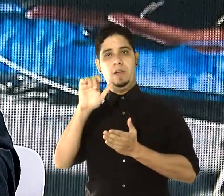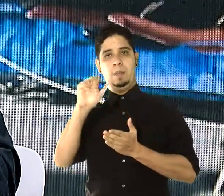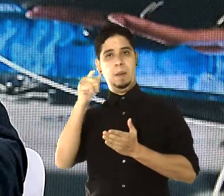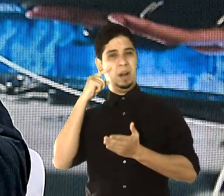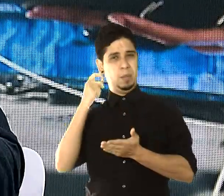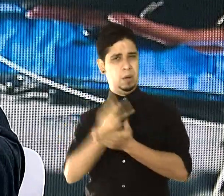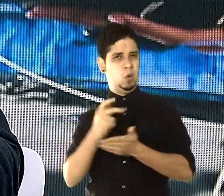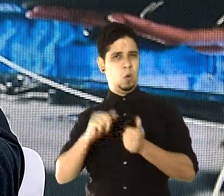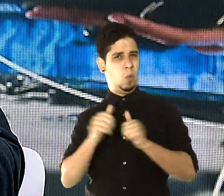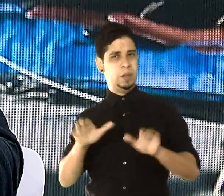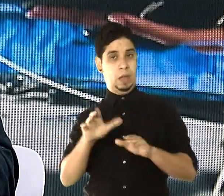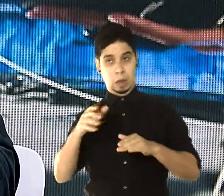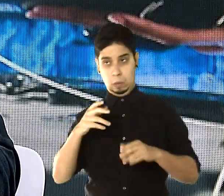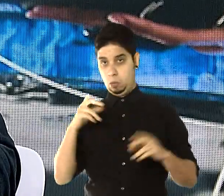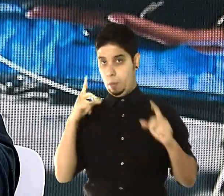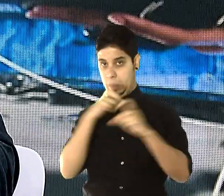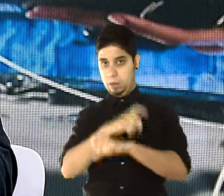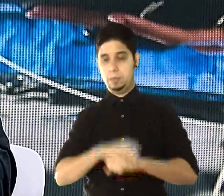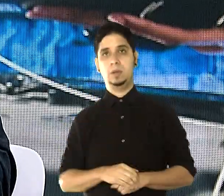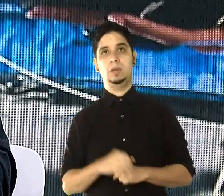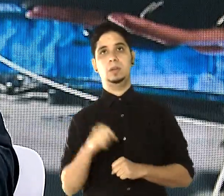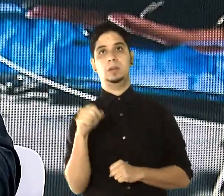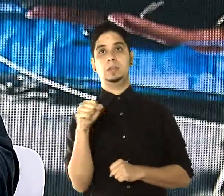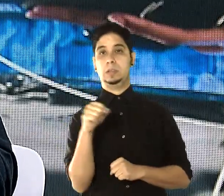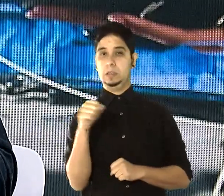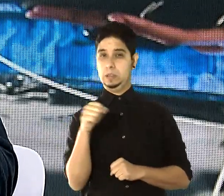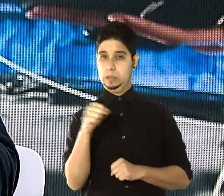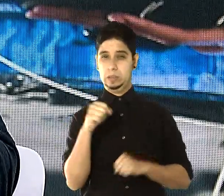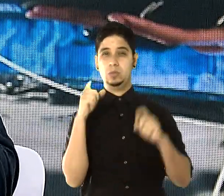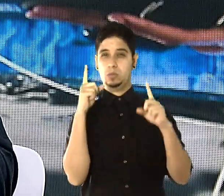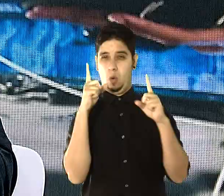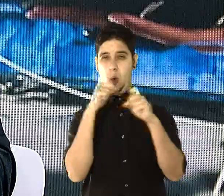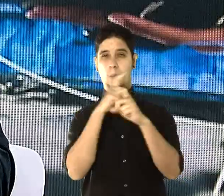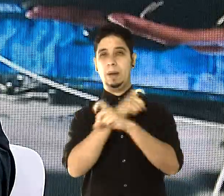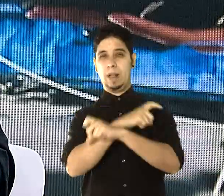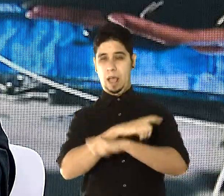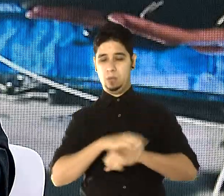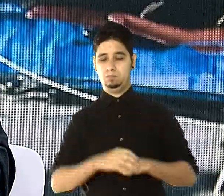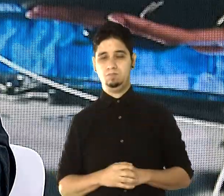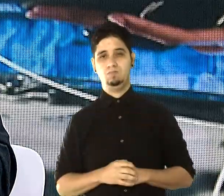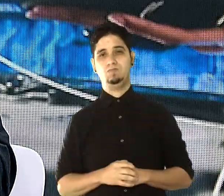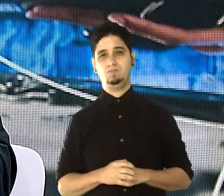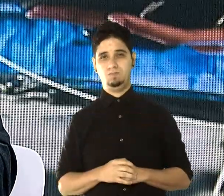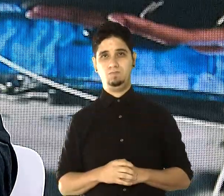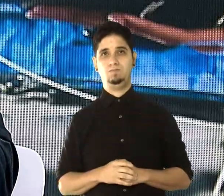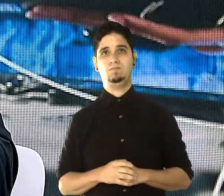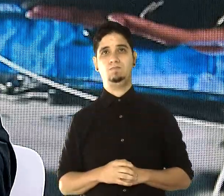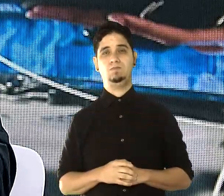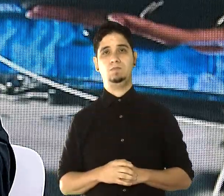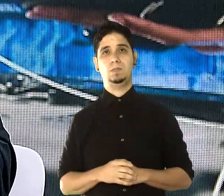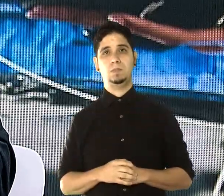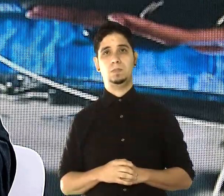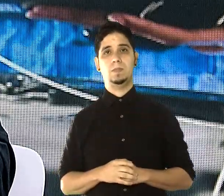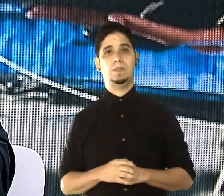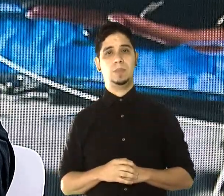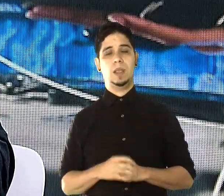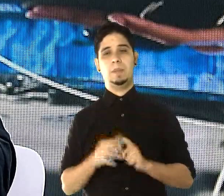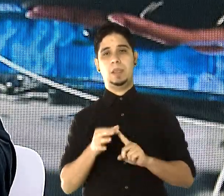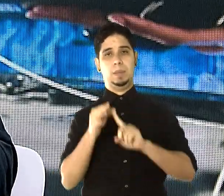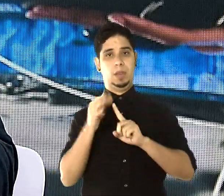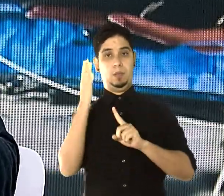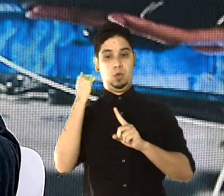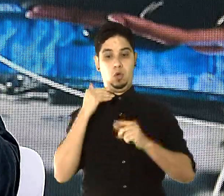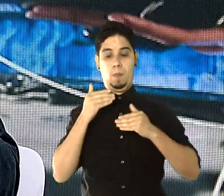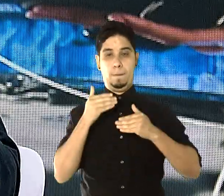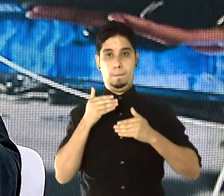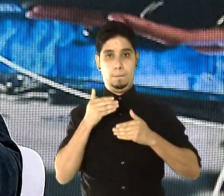Primero que todo... ¿Es complicado? Sí, es bien complicado. Es bien complicado, especialmente porque los procesos que se